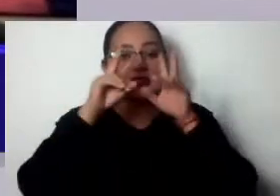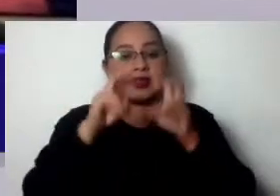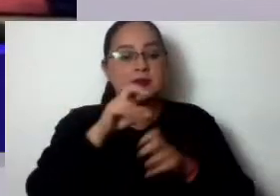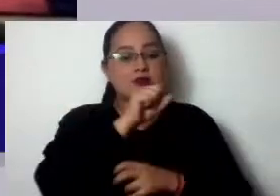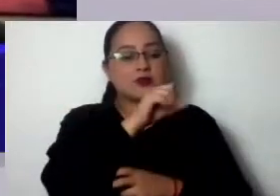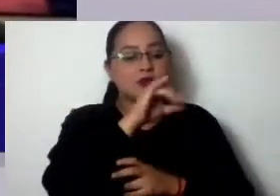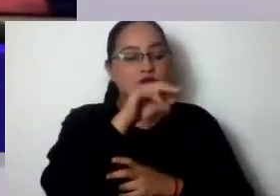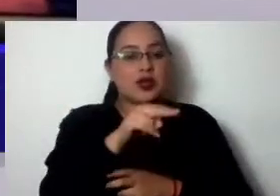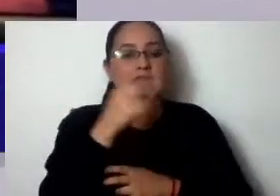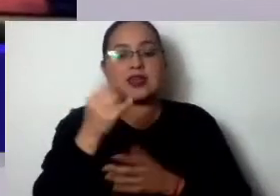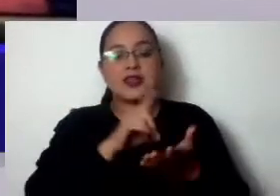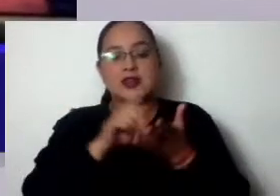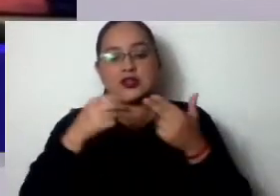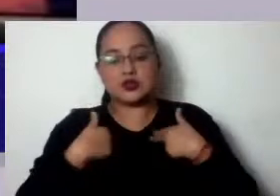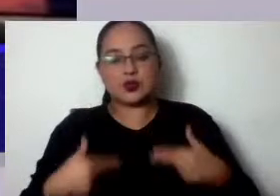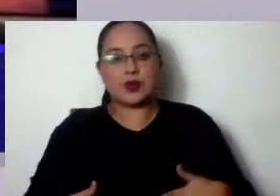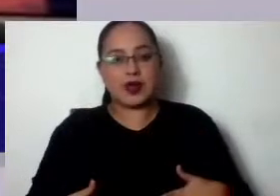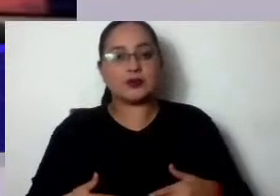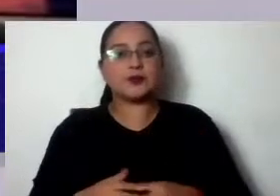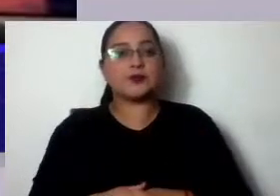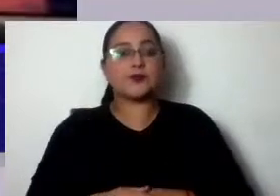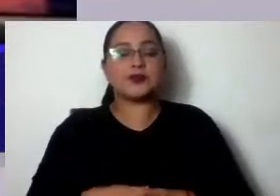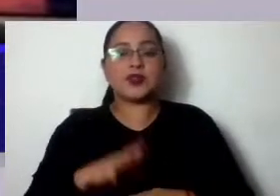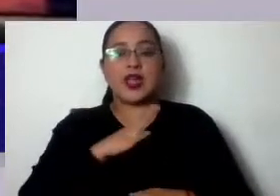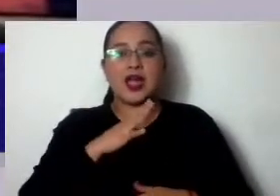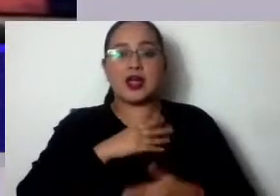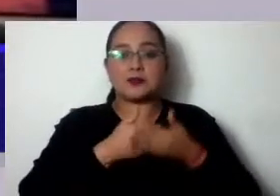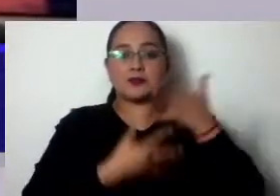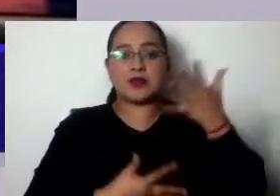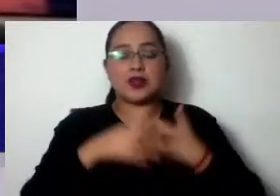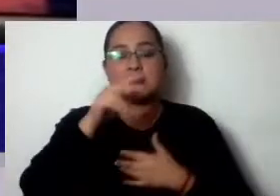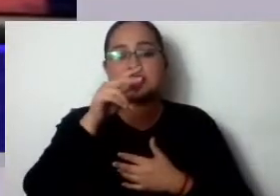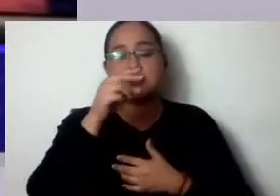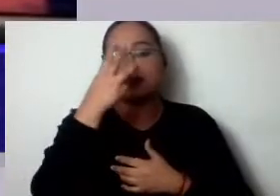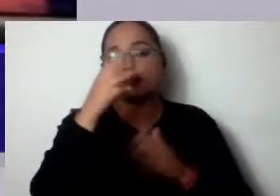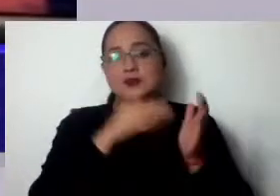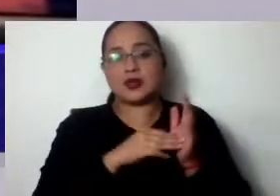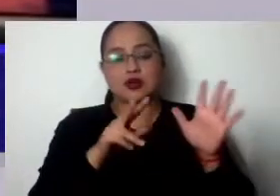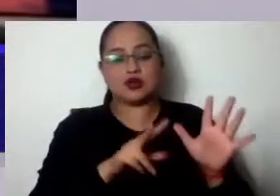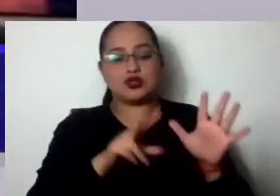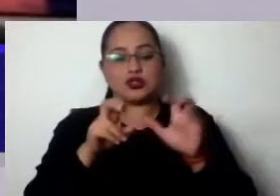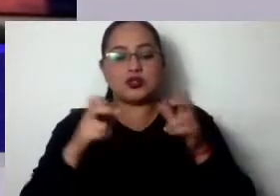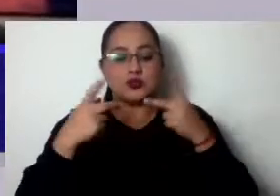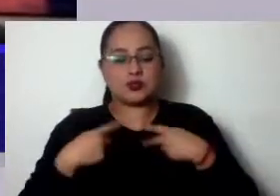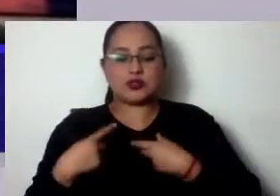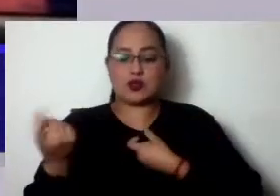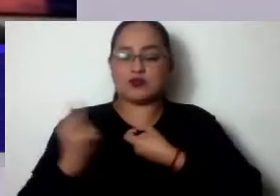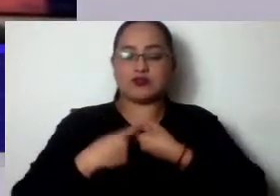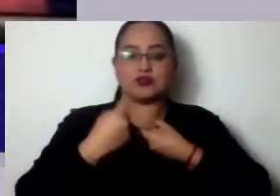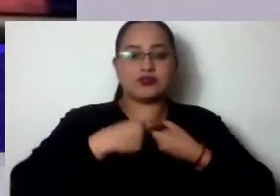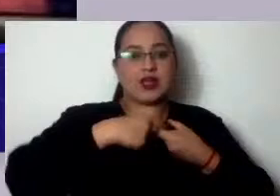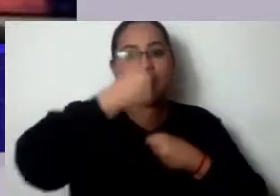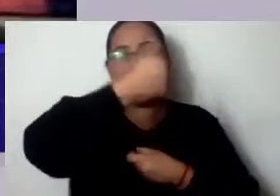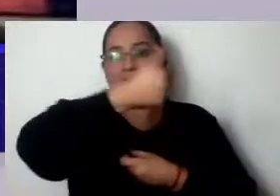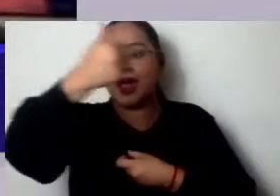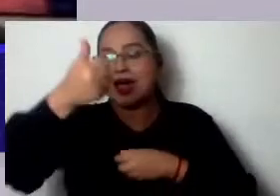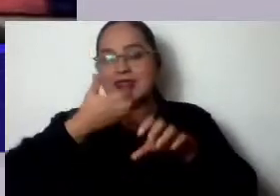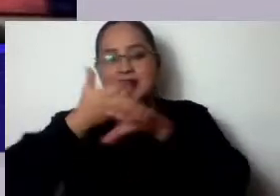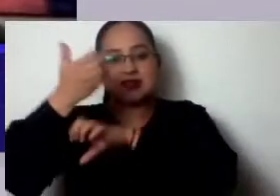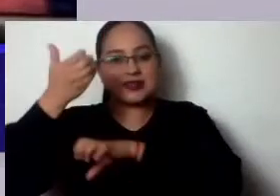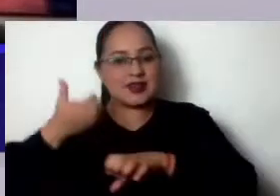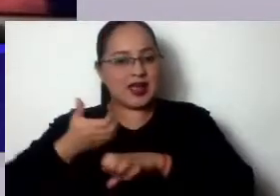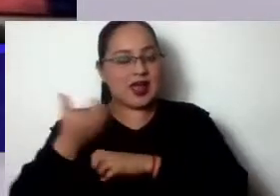en el diplomado 50 en mis que las más de tres mil doscientas personas en las casas de la cultura jurídica de este alto tribunal